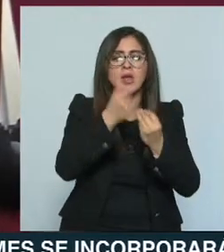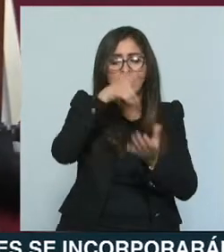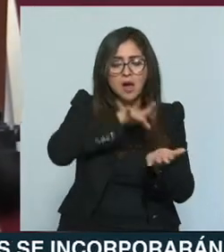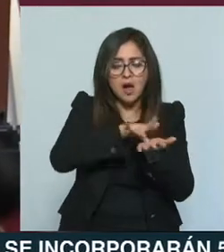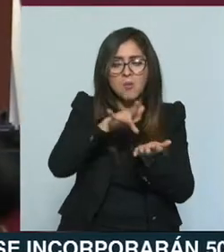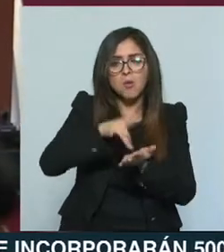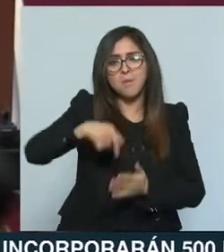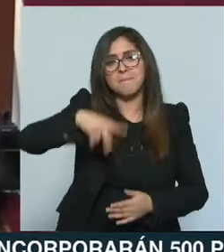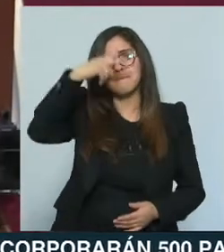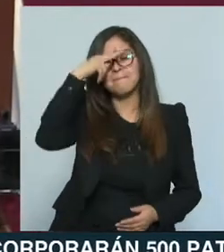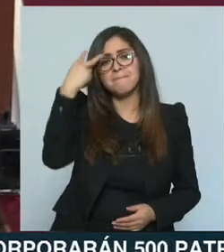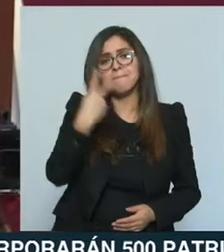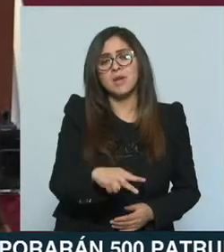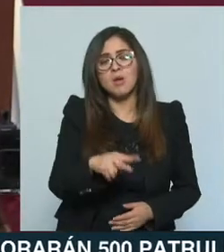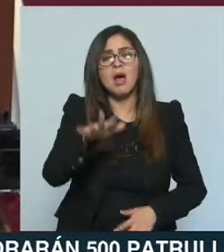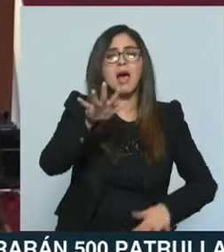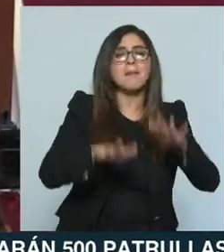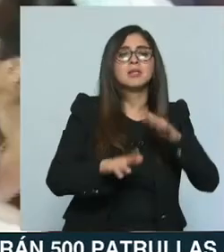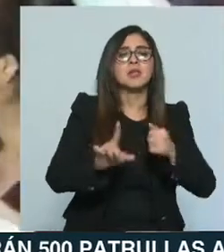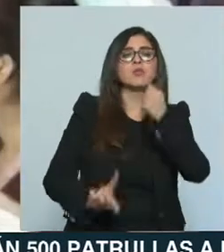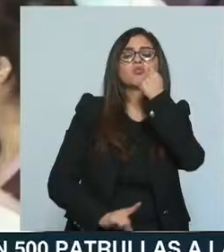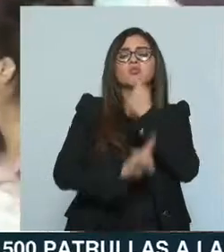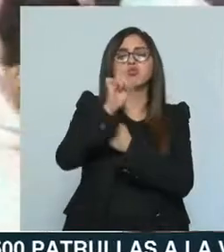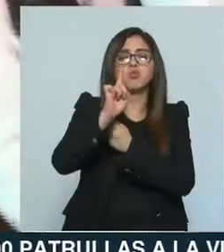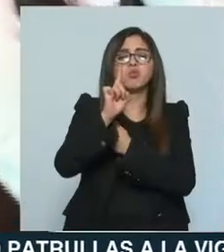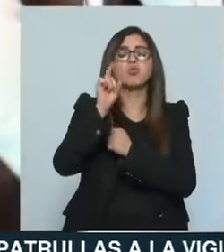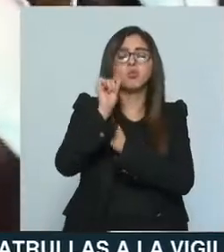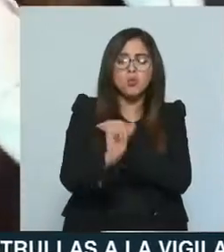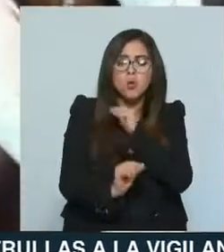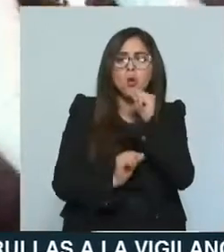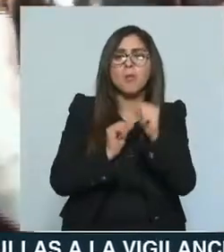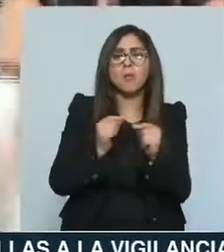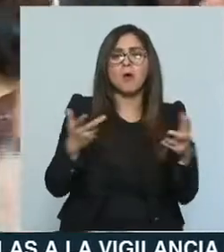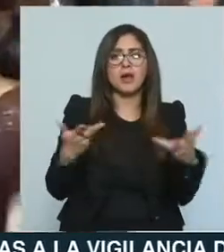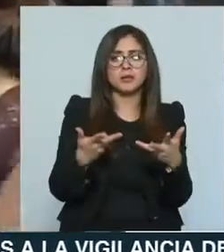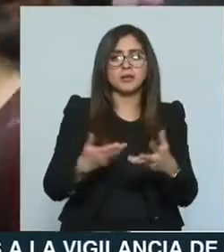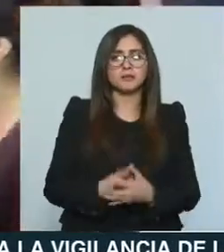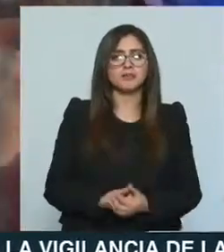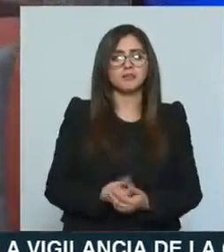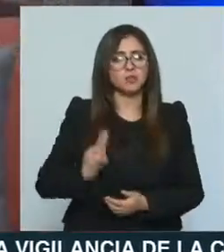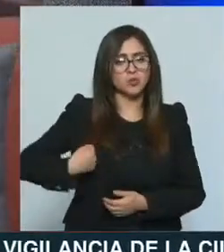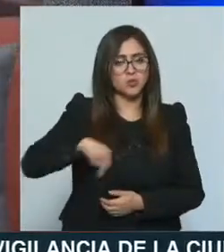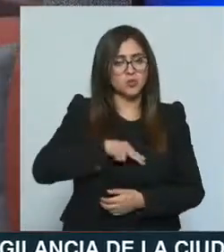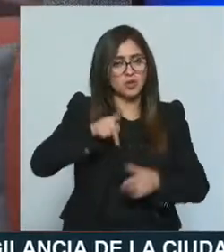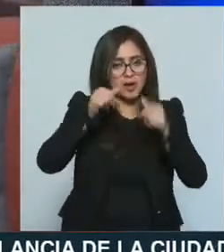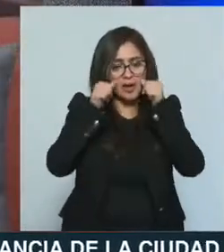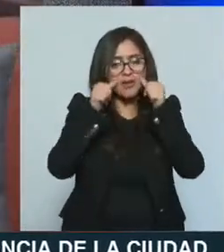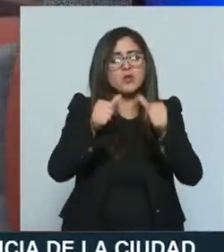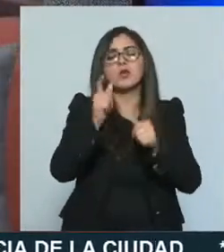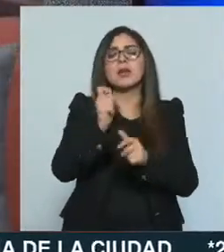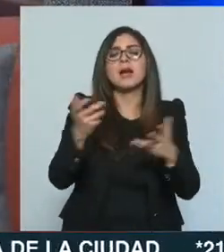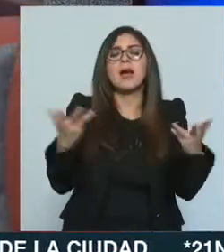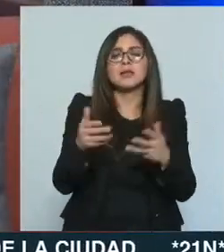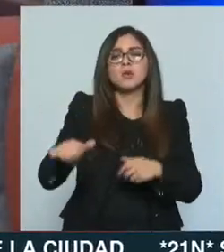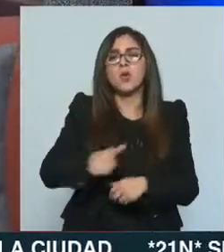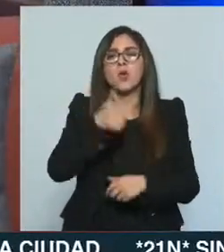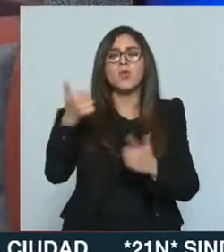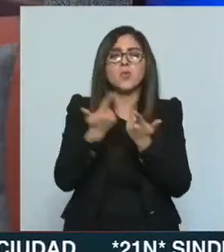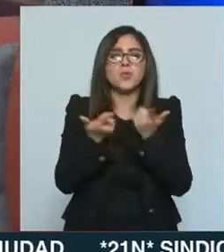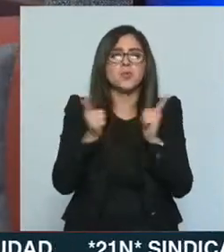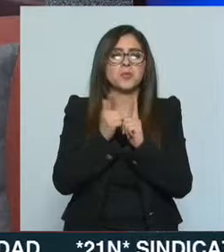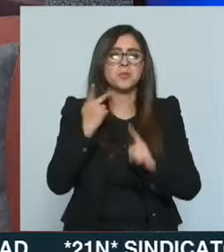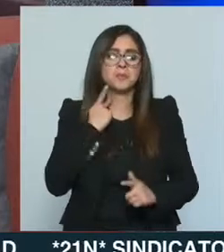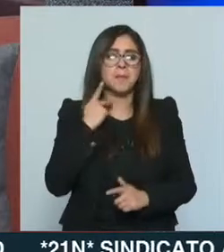México siendo un contrapeso que funcione, que construya. Y estaremos muy de cerca pendientes de lo que hace también la oposición. Marco